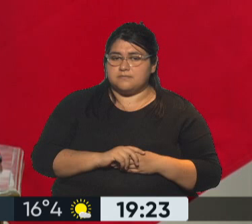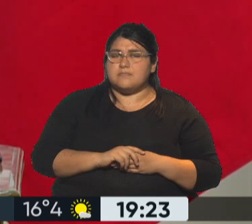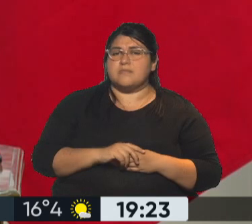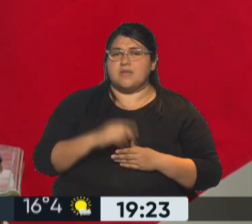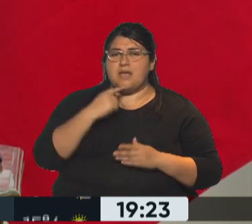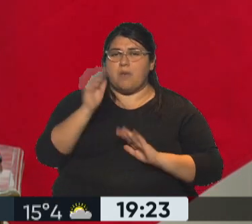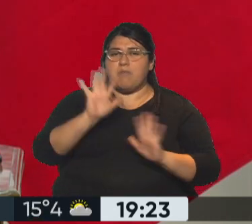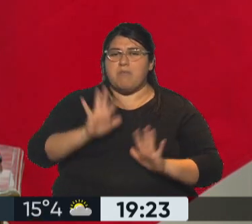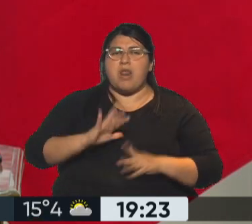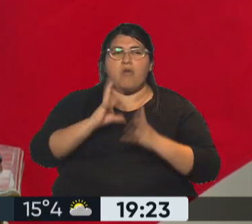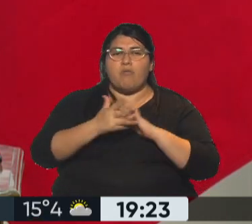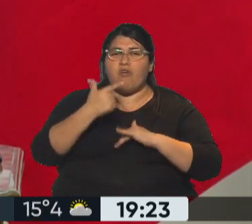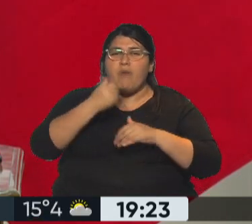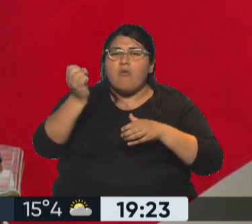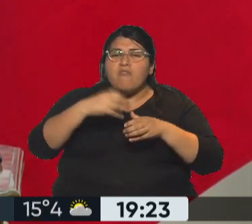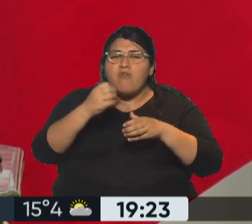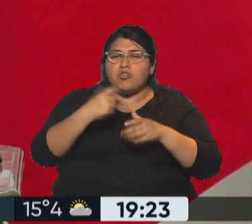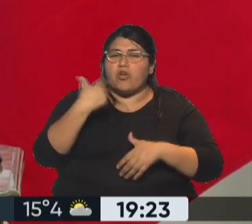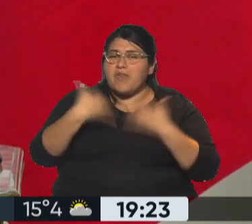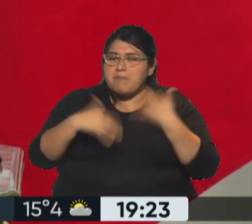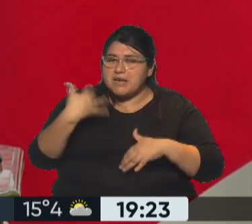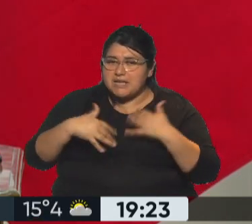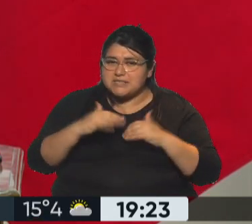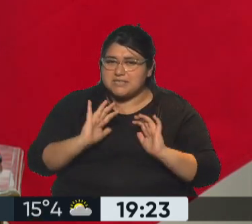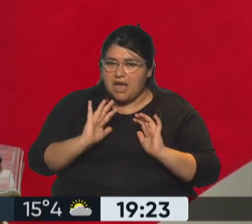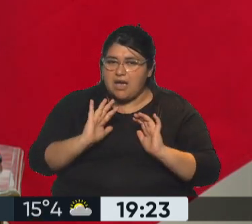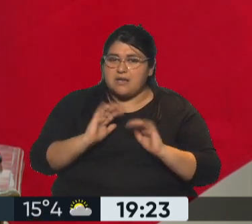caso vinculado a la guerra de Ucrania y su impacto en el mundo.